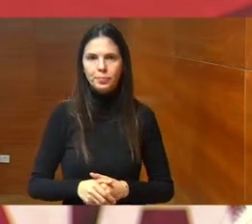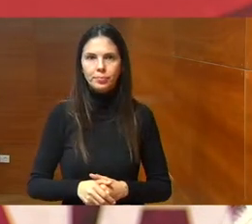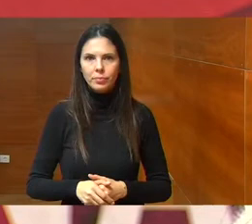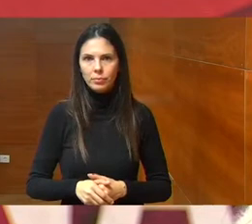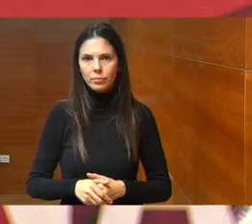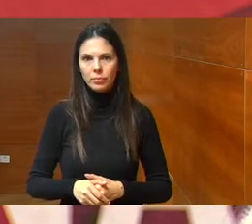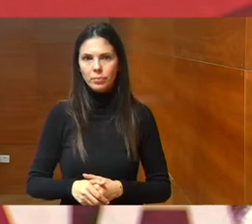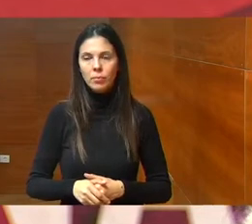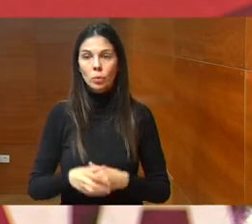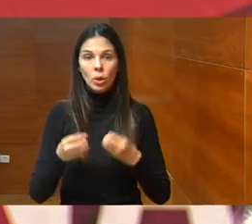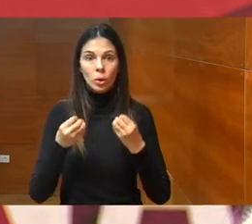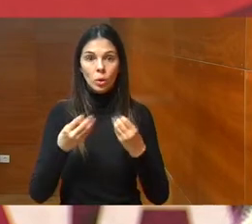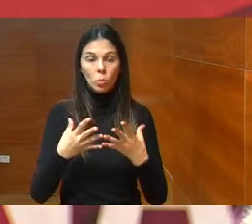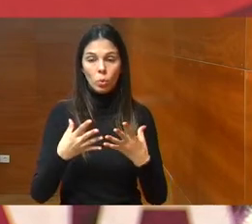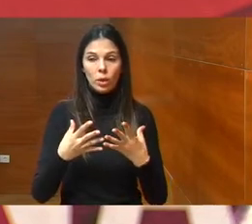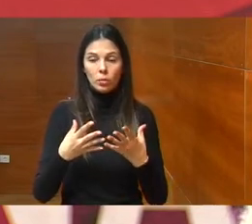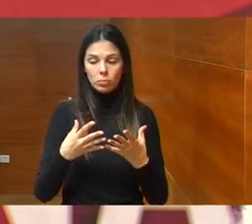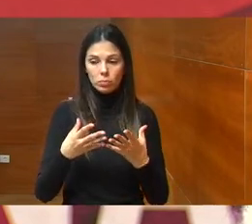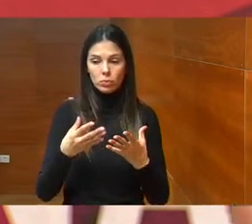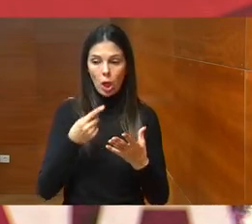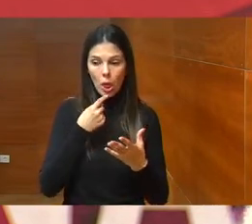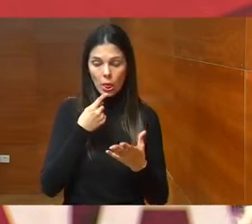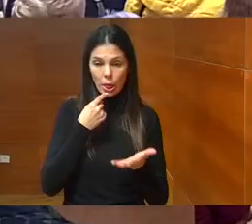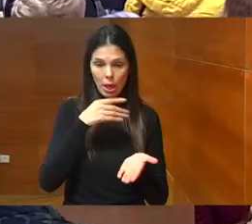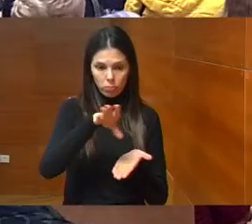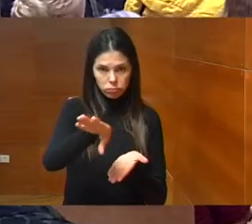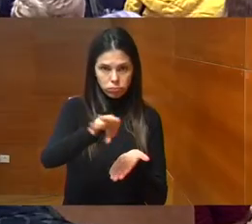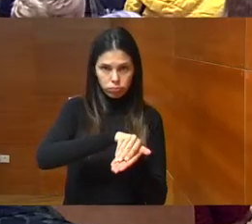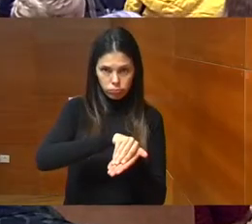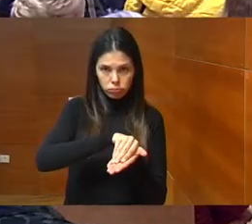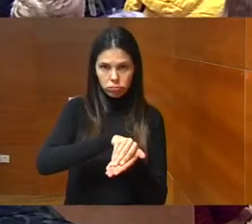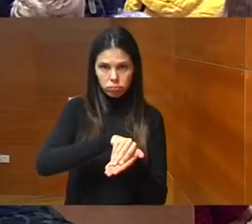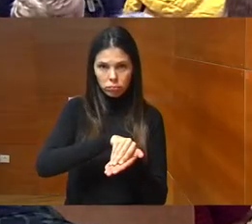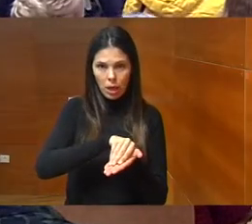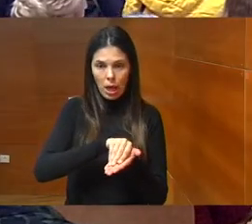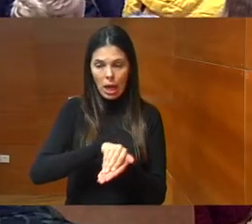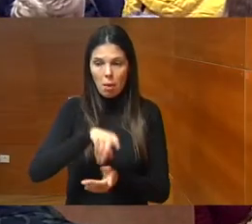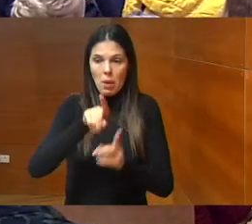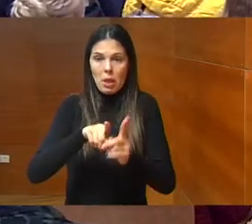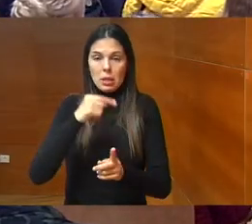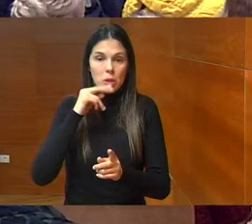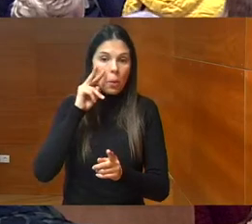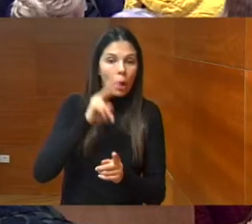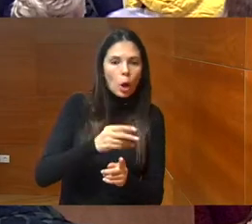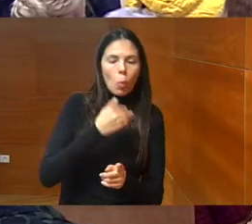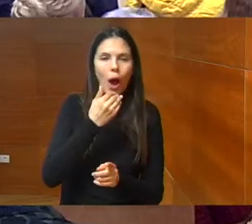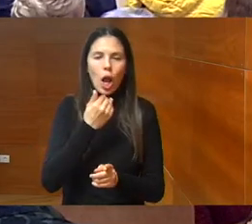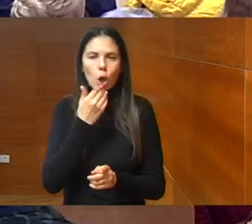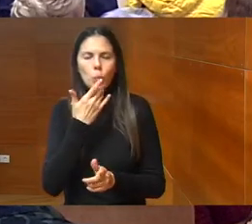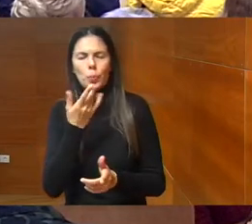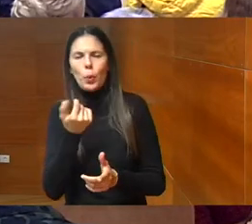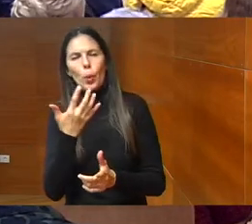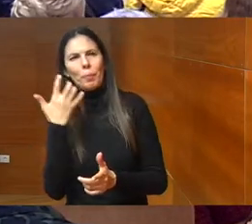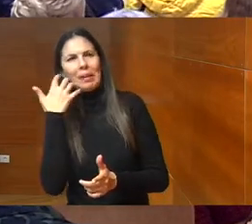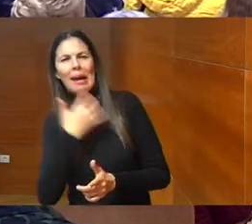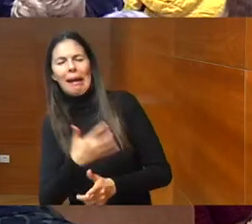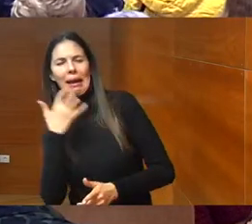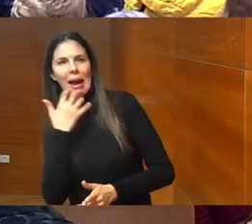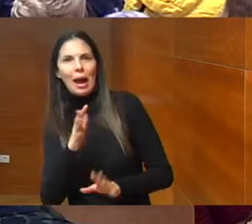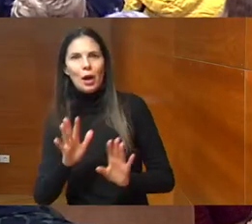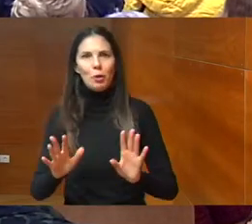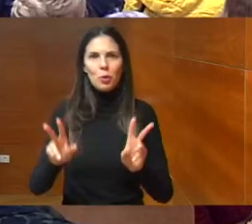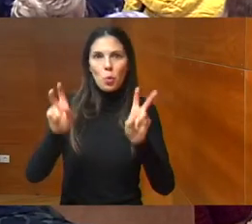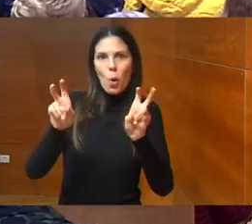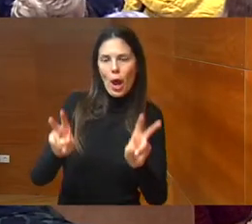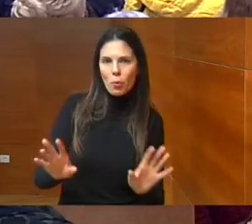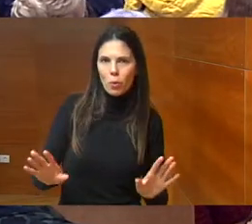bueno recorrida efectivamente recogidando exótico Pero él declara